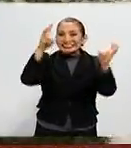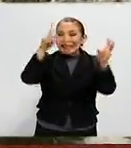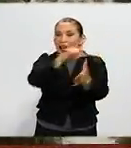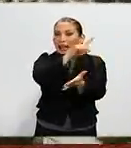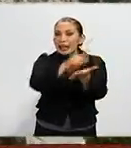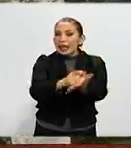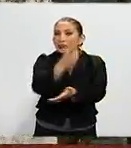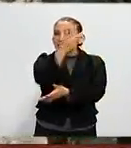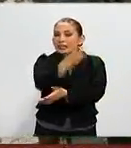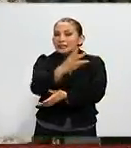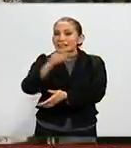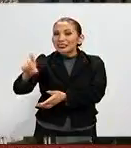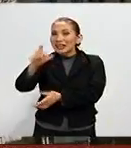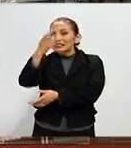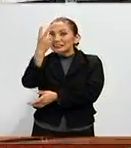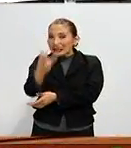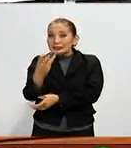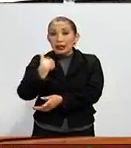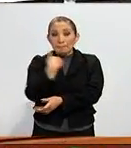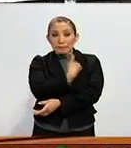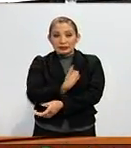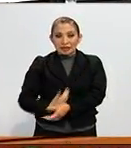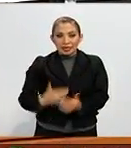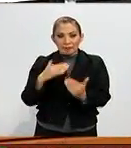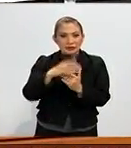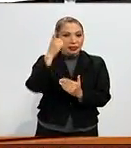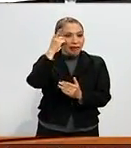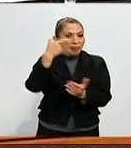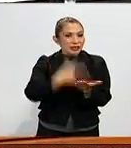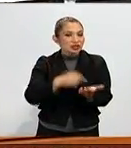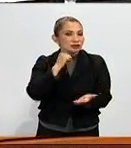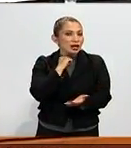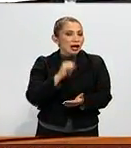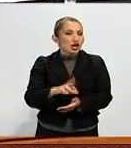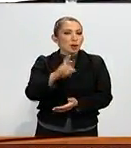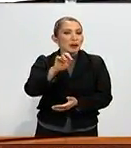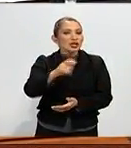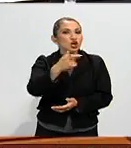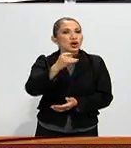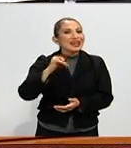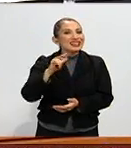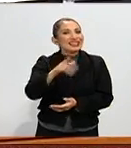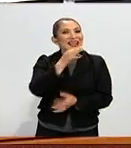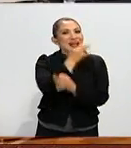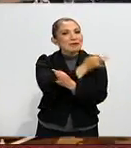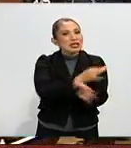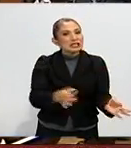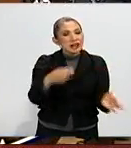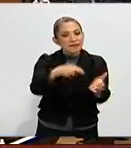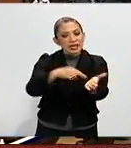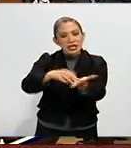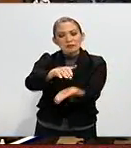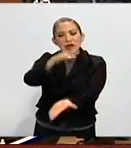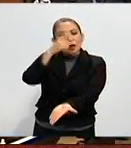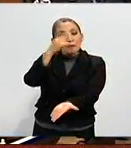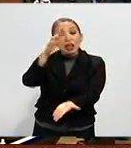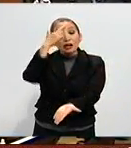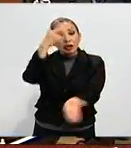Ley 3 de 3. El presidente de la mesa directiva del Senado, Roberto Gil Suart, dijo que las firmas son un